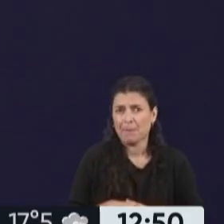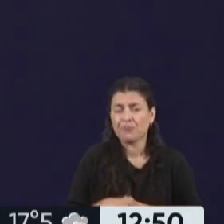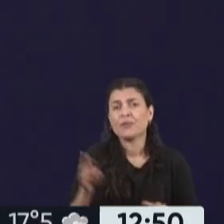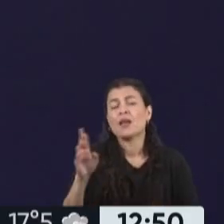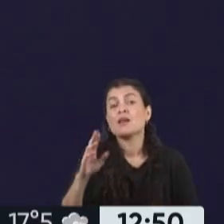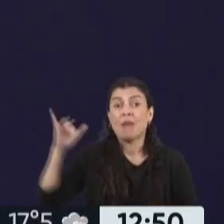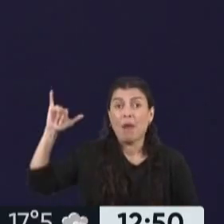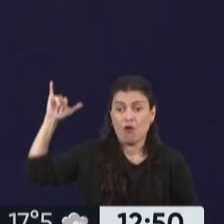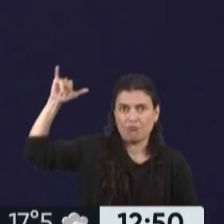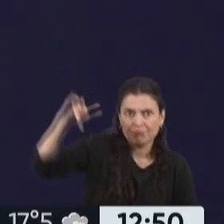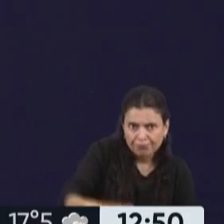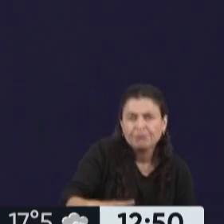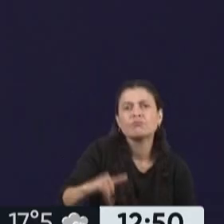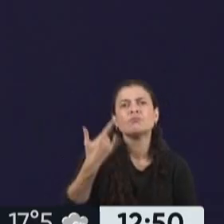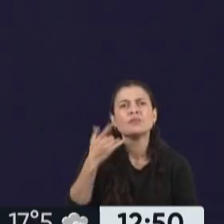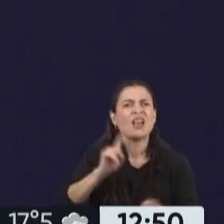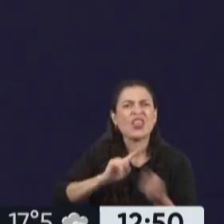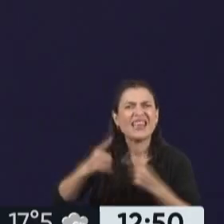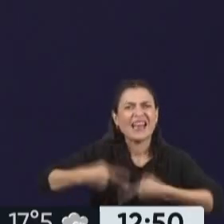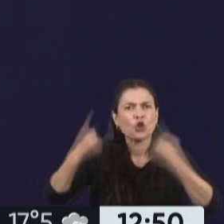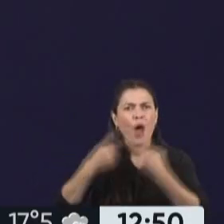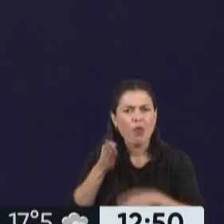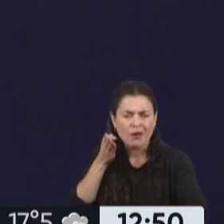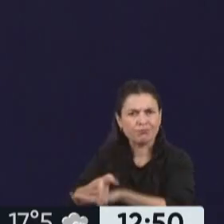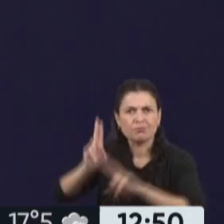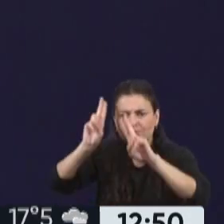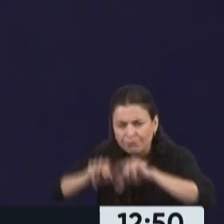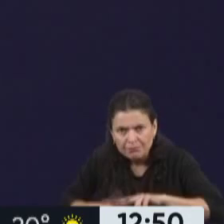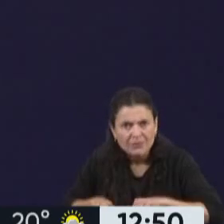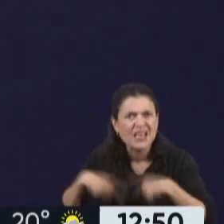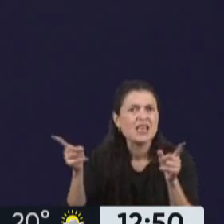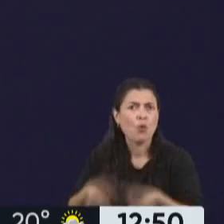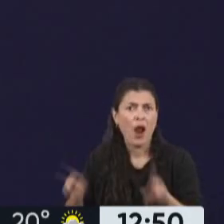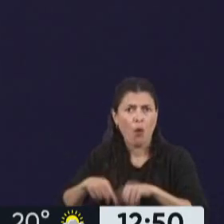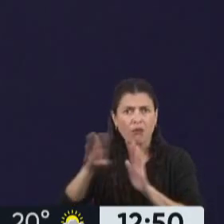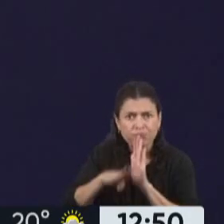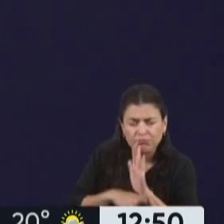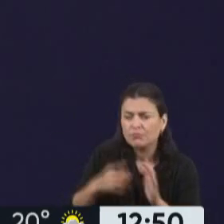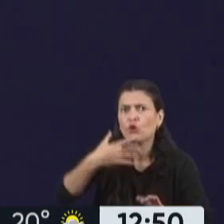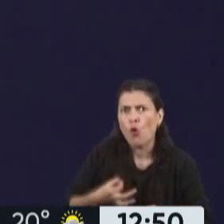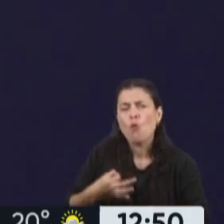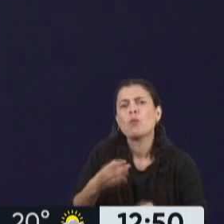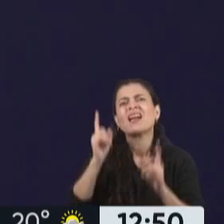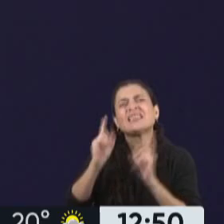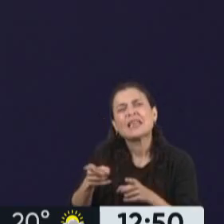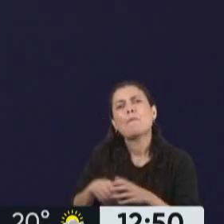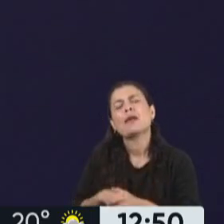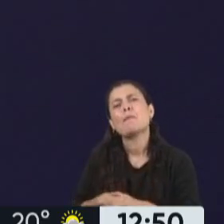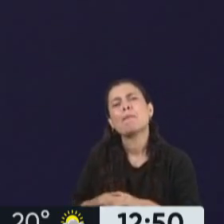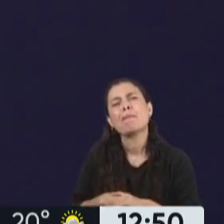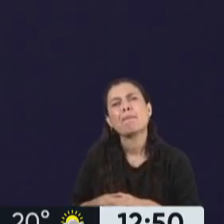aterrizó en Aeroparque, recibió todos los controles de rutina, previo a quedar en lo que se denomina situación de tránsito,